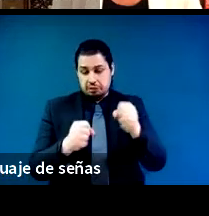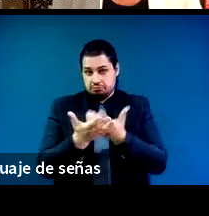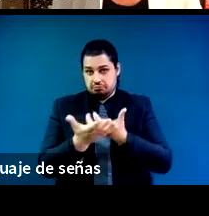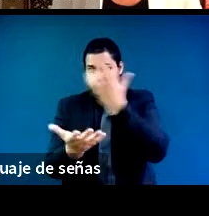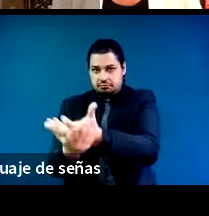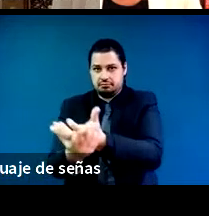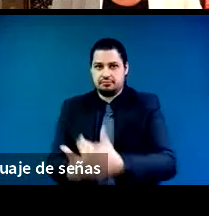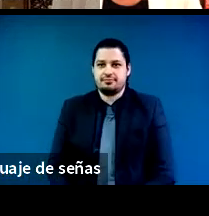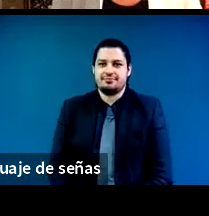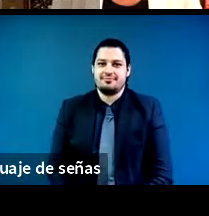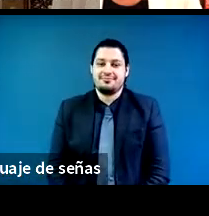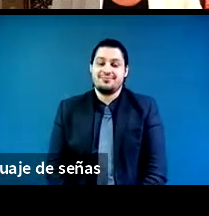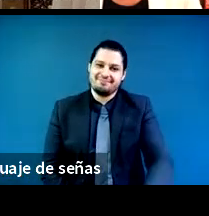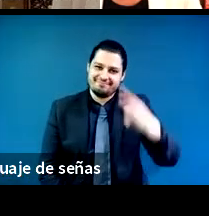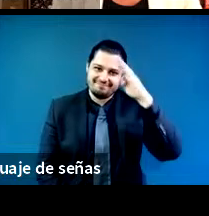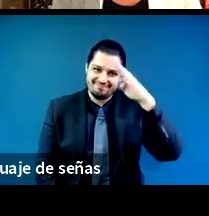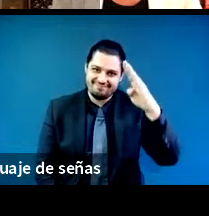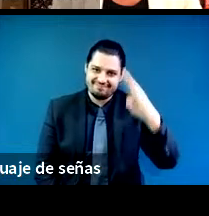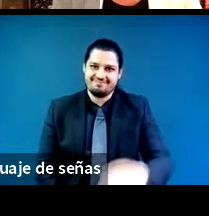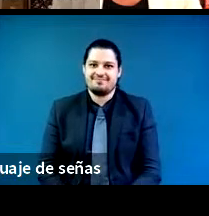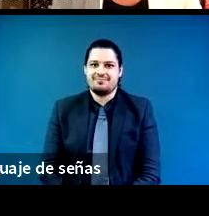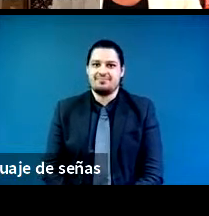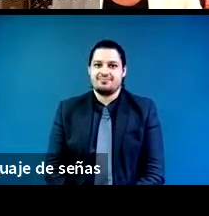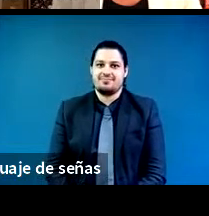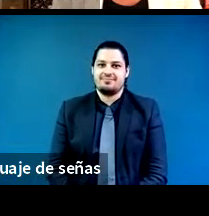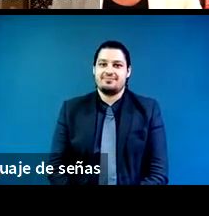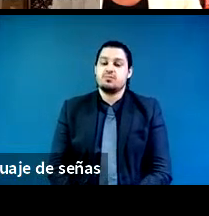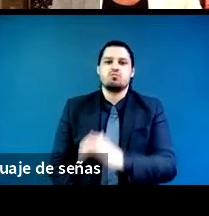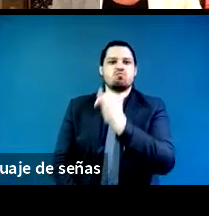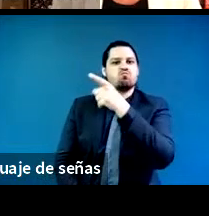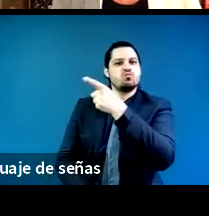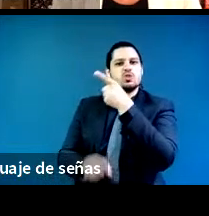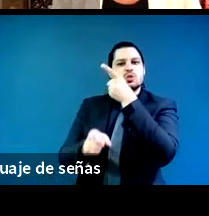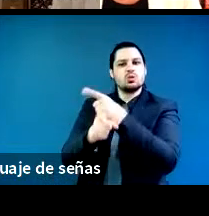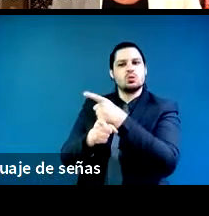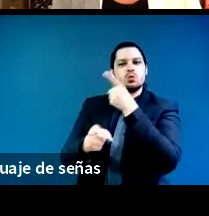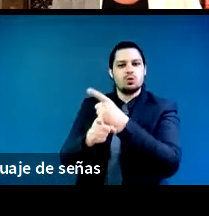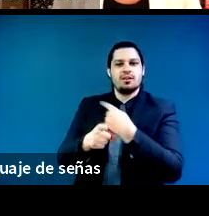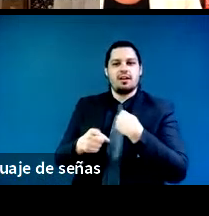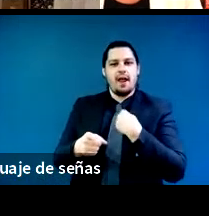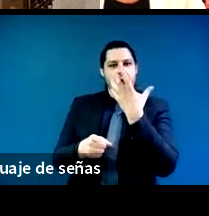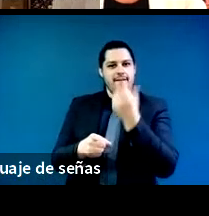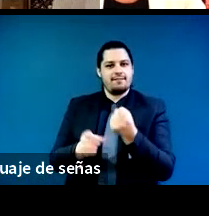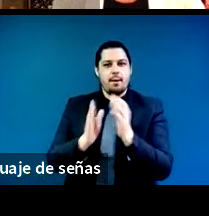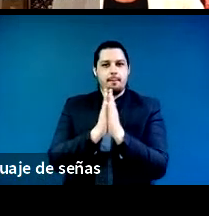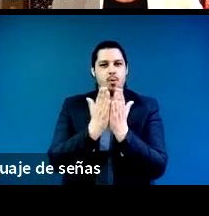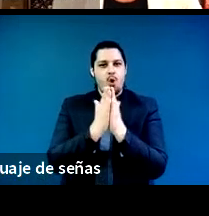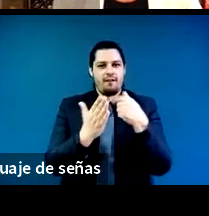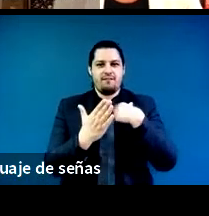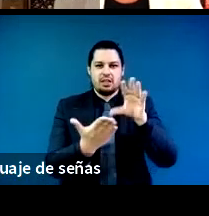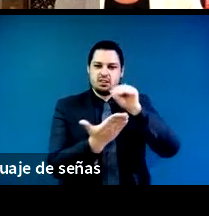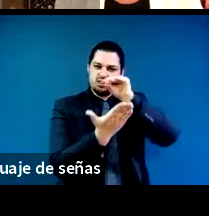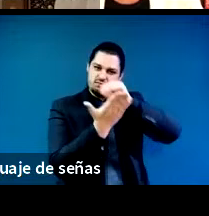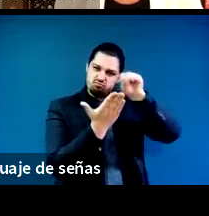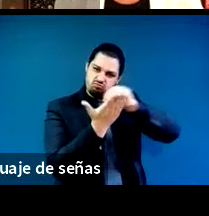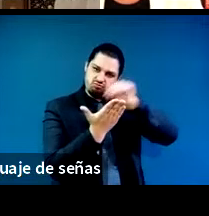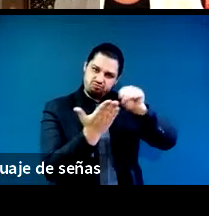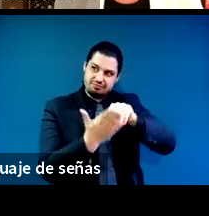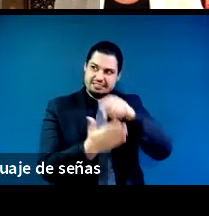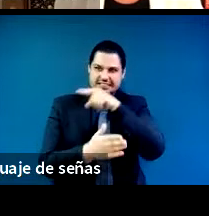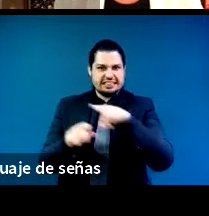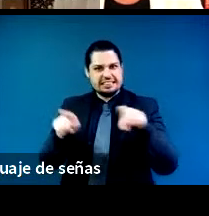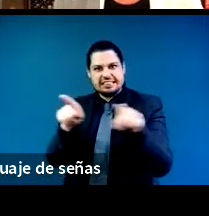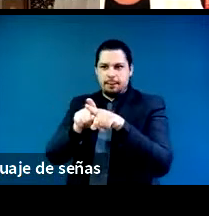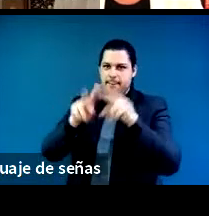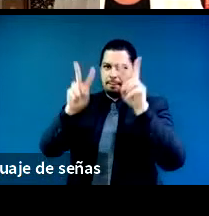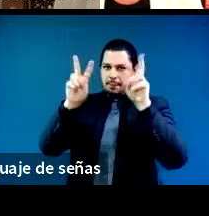Hola, bueno, mira, justo escribí un libro sobre la maternidad. La maternidad, la